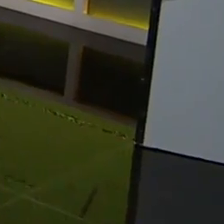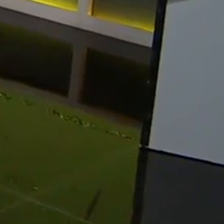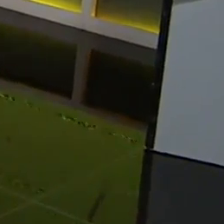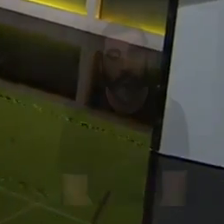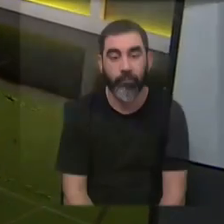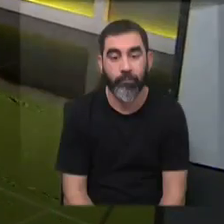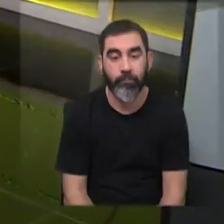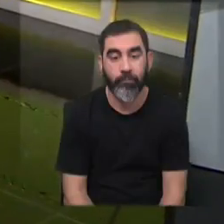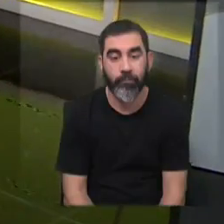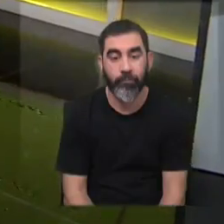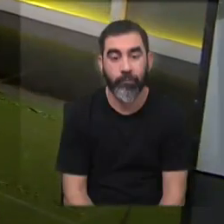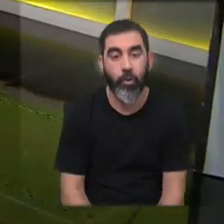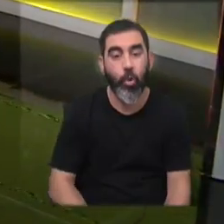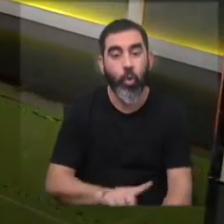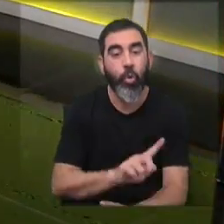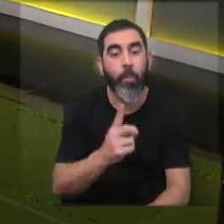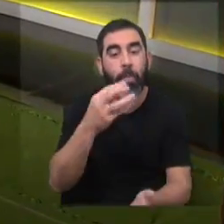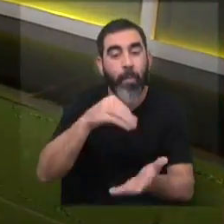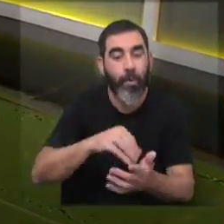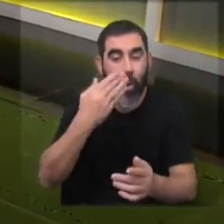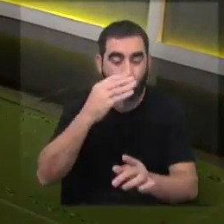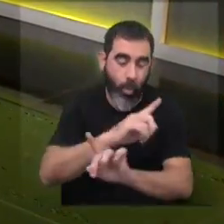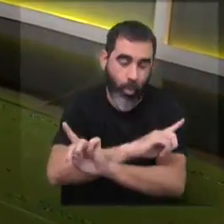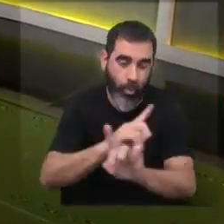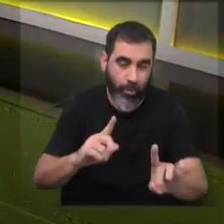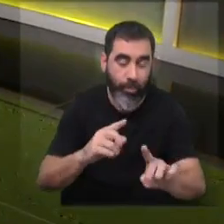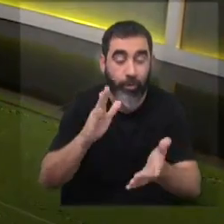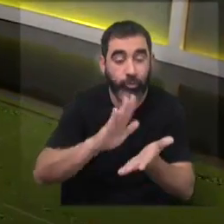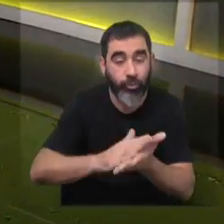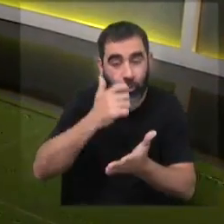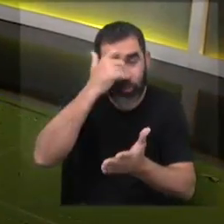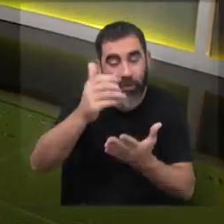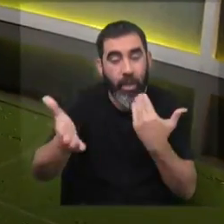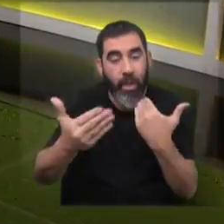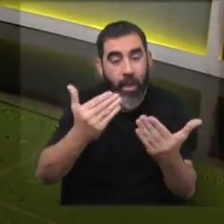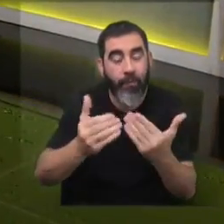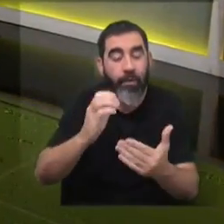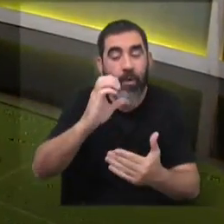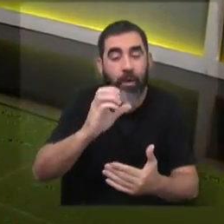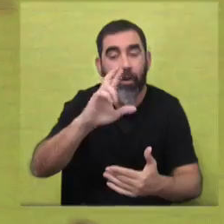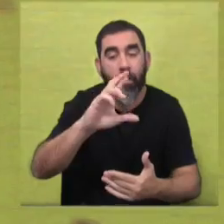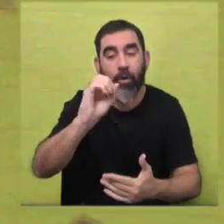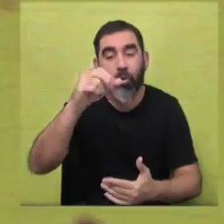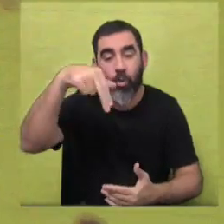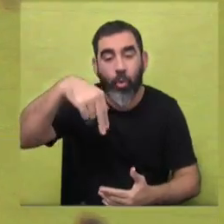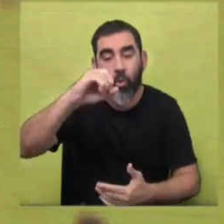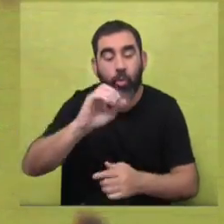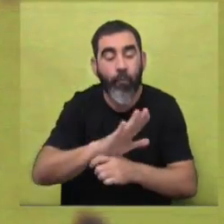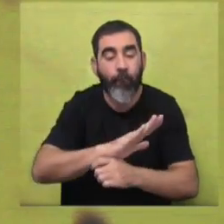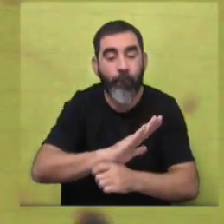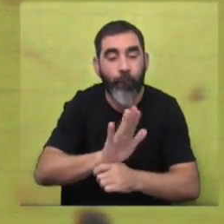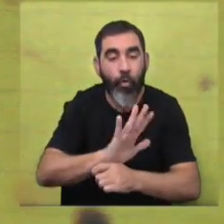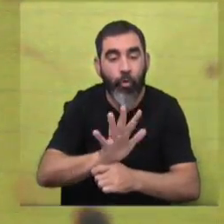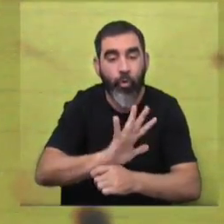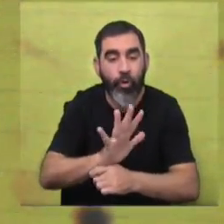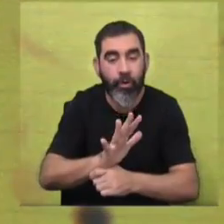Bueno, no va a ser esta la primera y tampoco va a ser la última vez que en Sobre Ciencia vamos a hablar de cronobiología. Es como algo